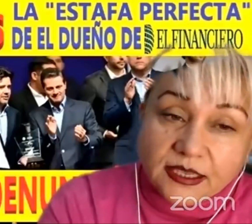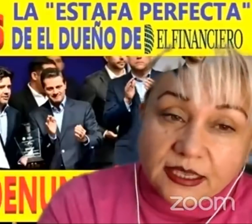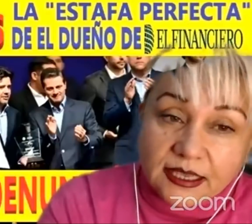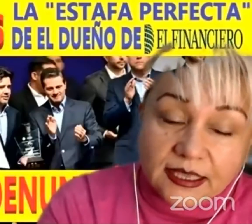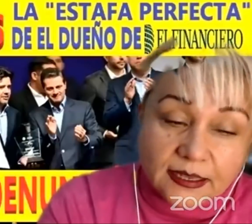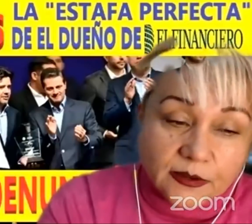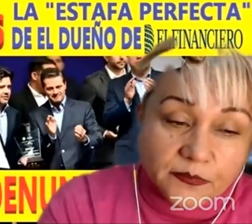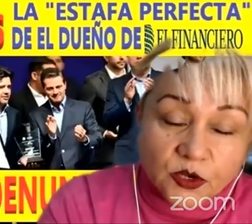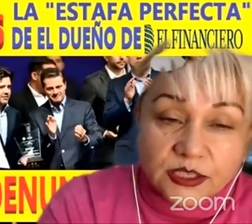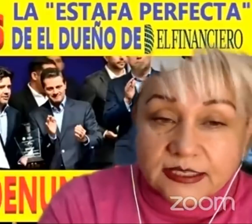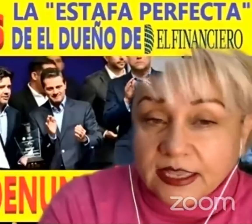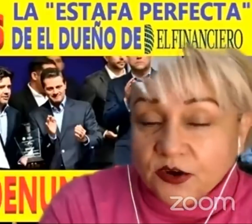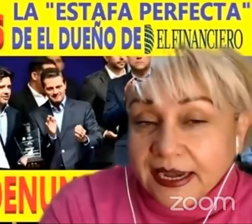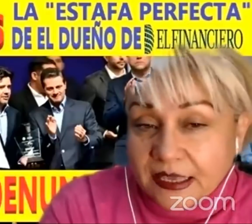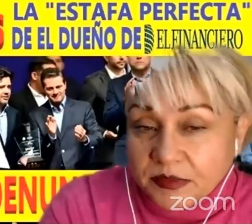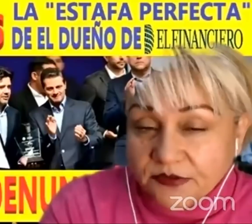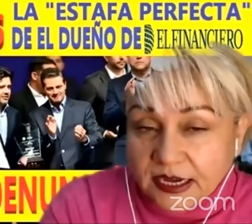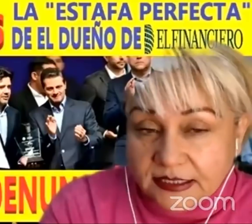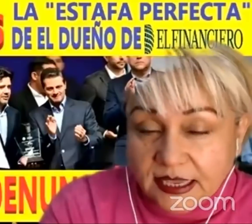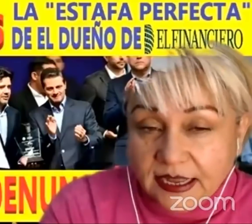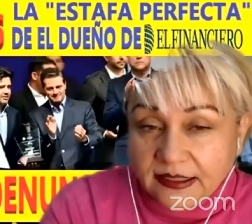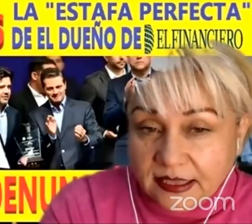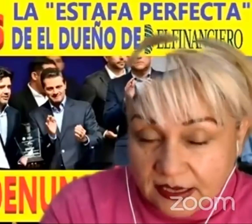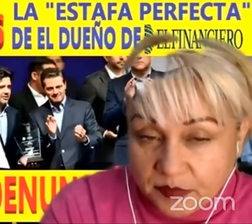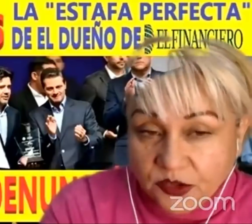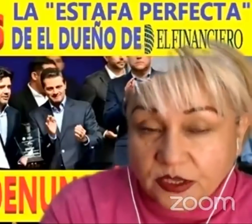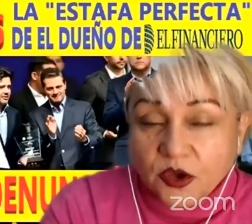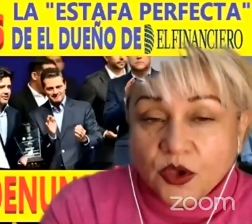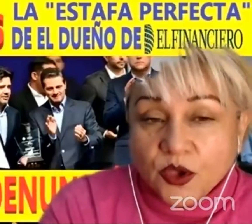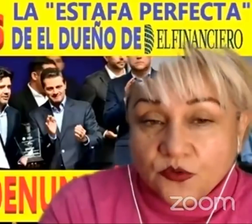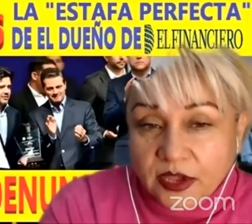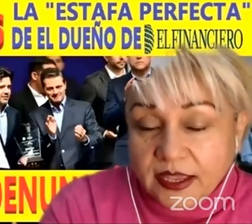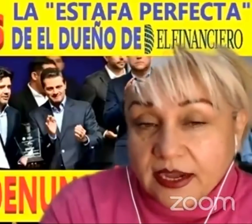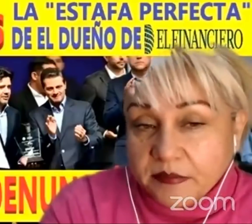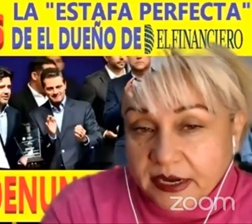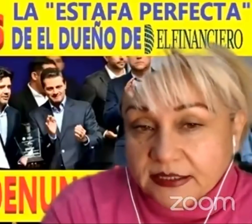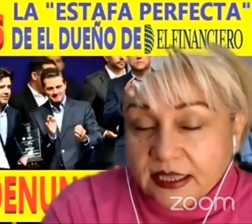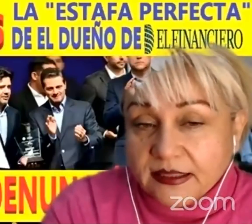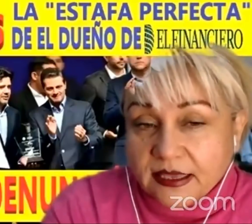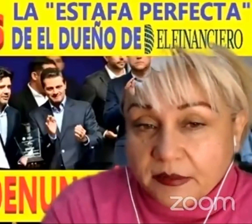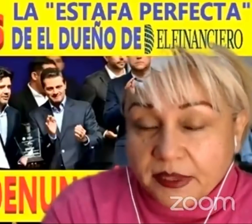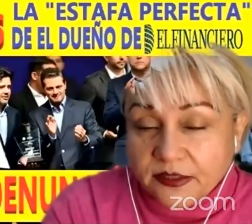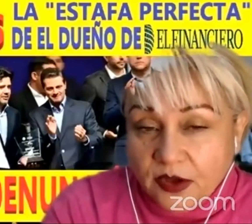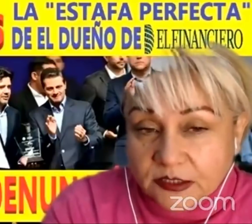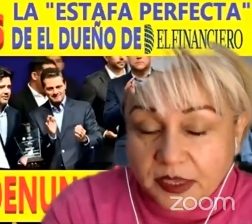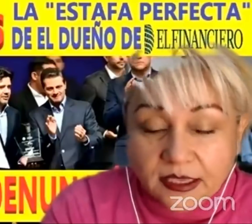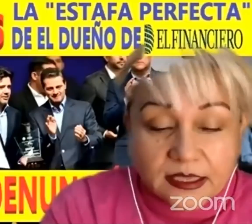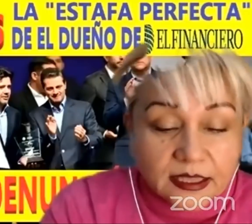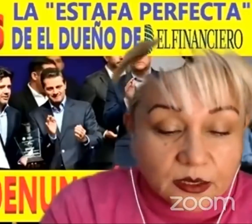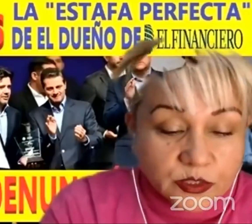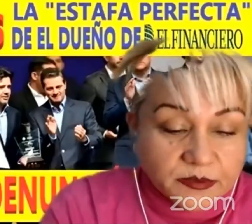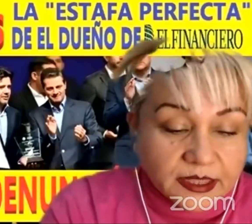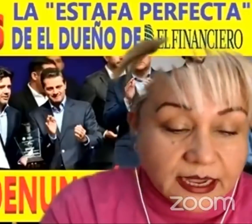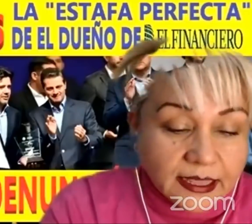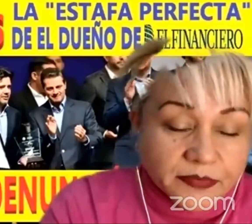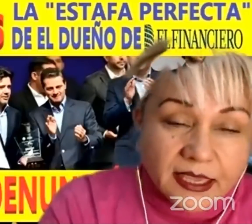documentos que los que hicieron la limpia financiera del periódico fue la empresa de Pedro Aspe y